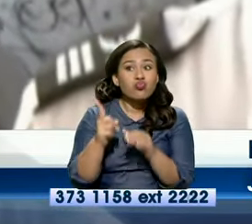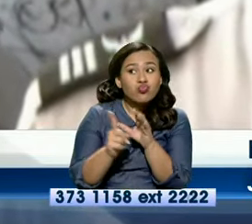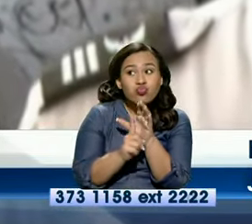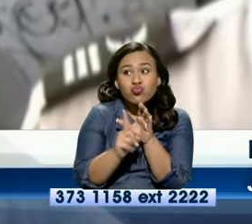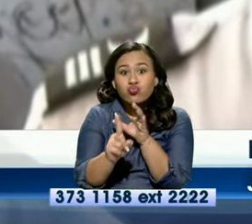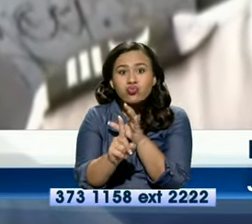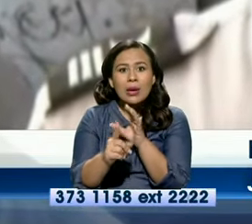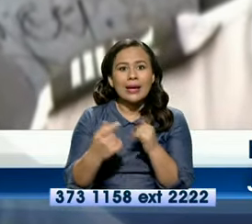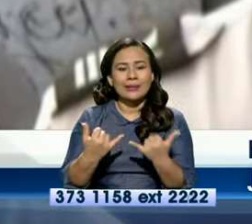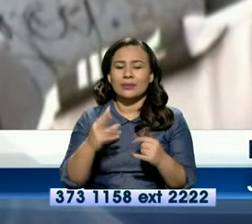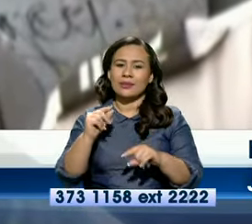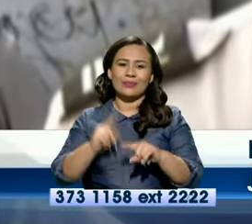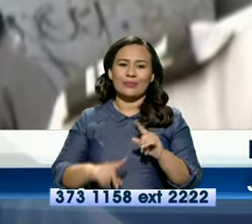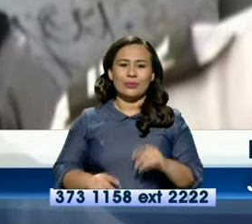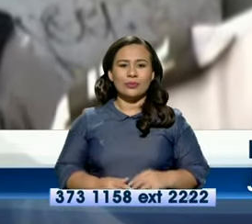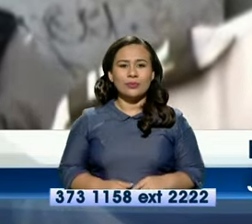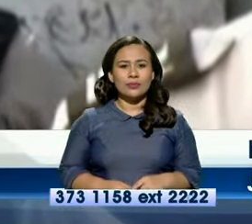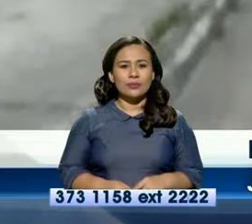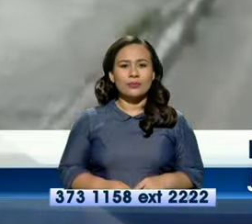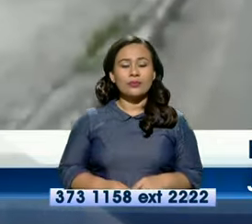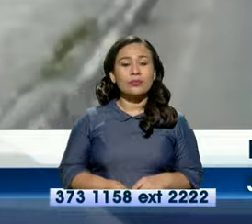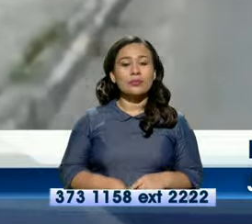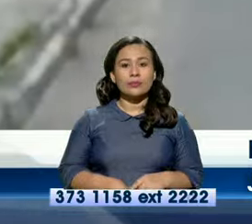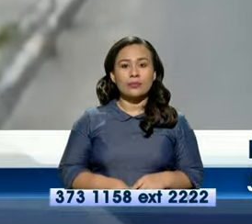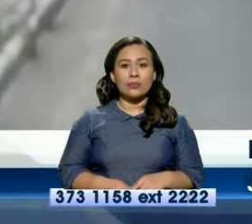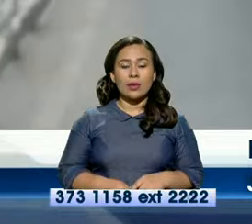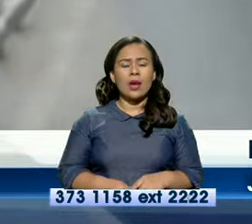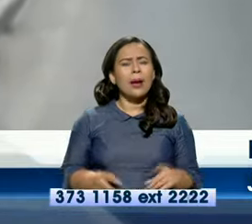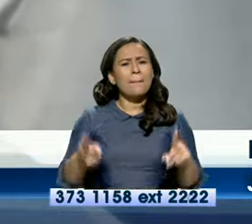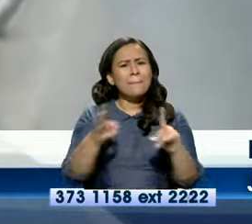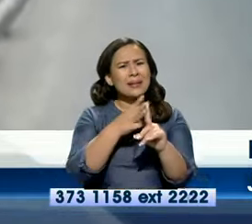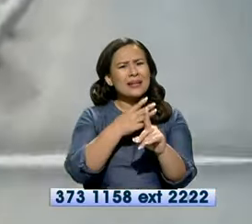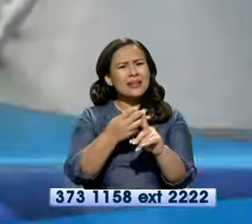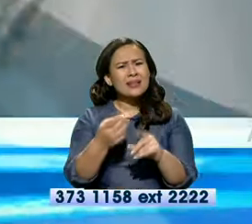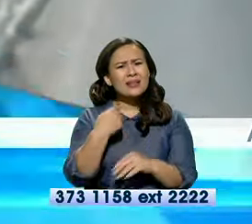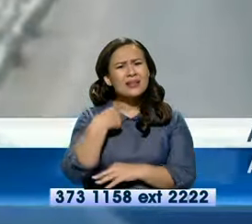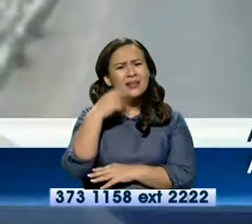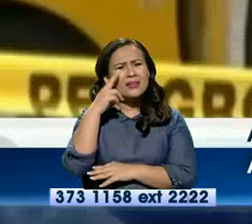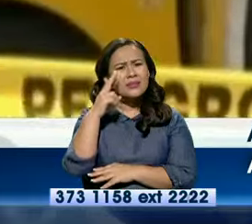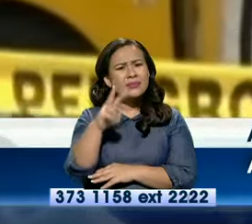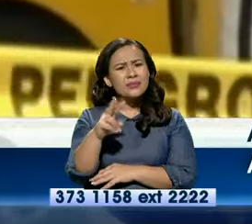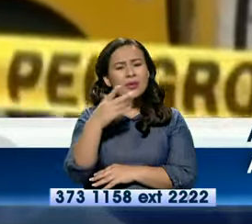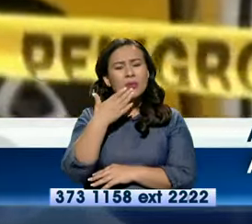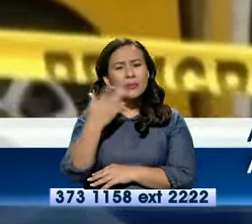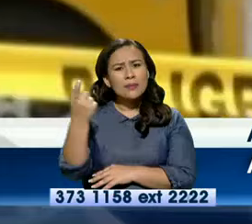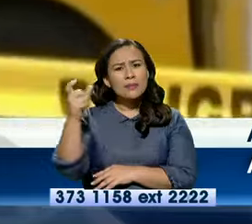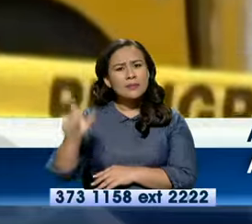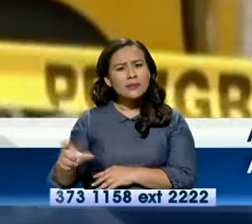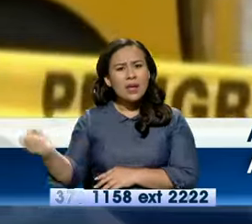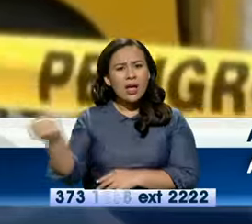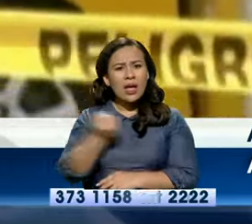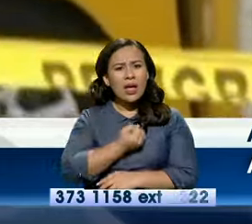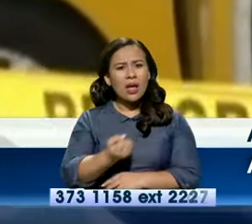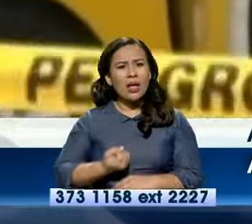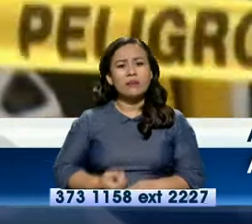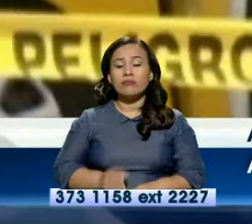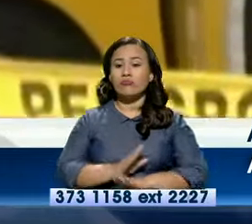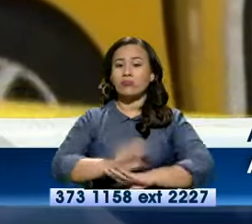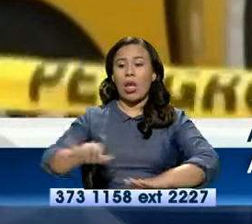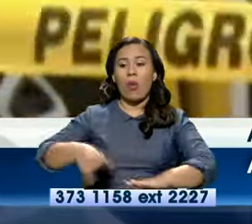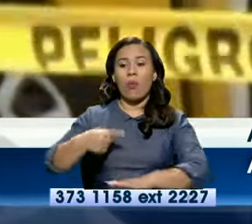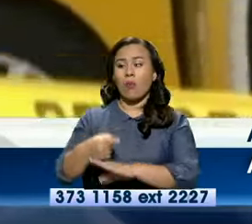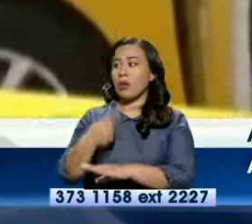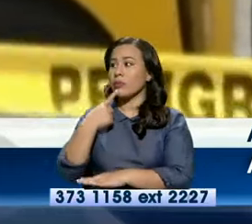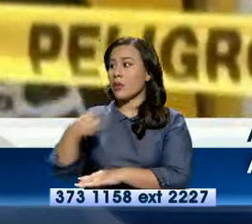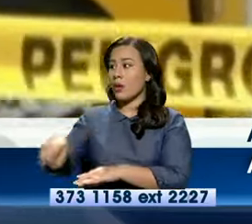y huirse, trató de huir por el río. Una violencia difícil de entender. Al detenido en flagrancia, el juez ordenó prisión preventiva por